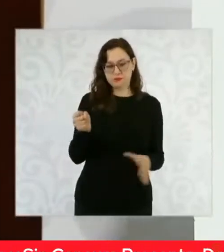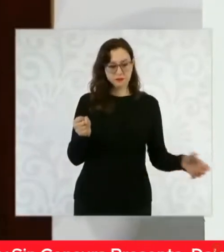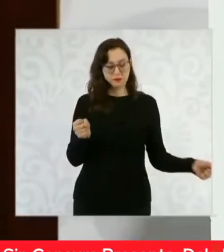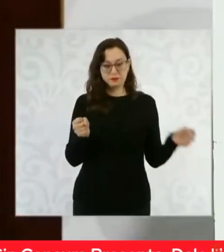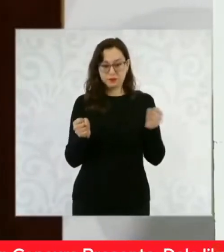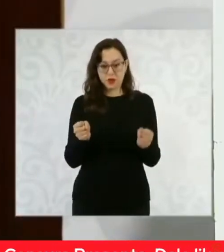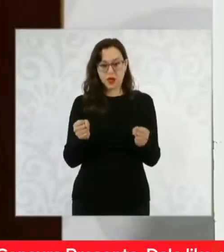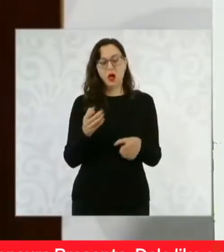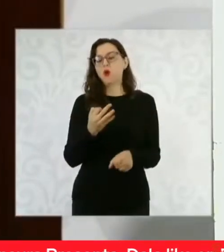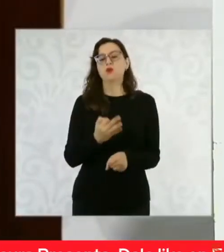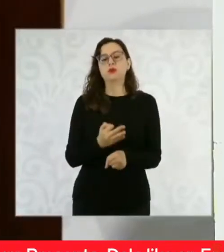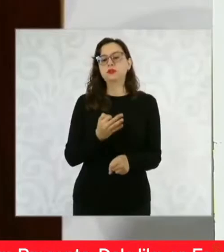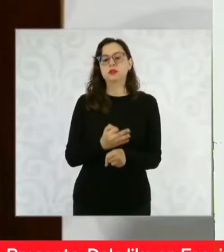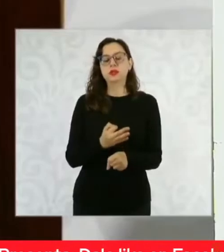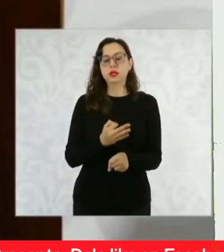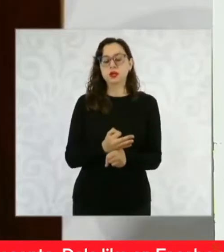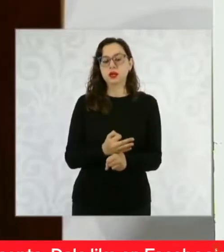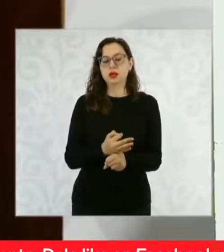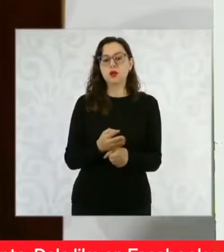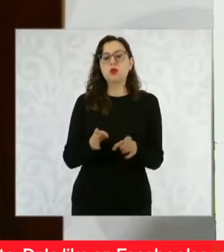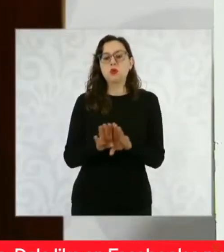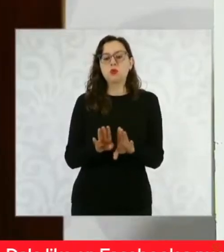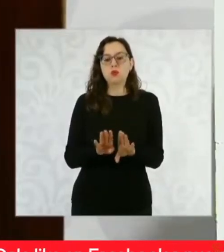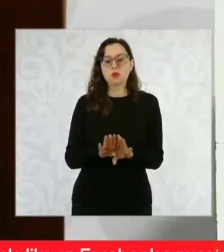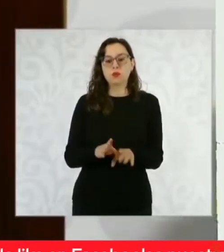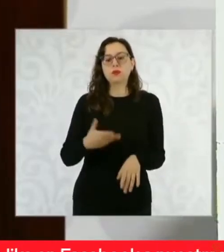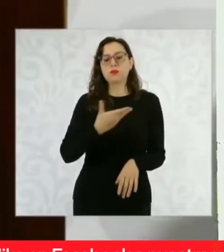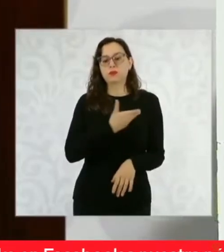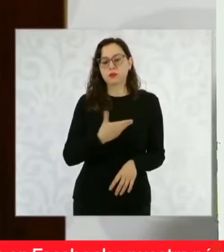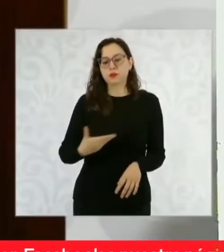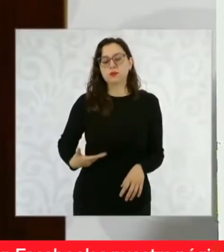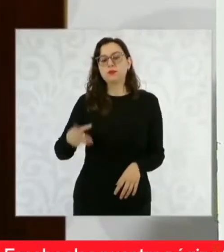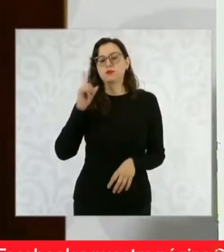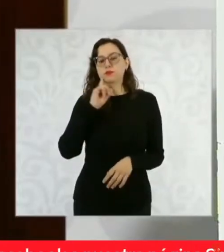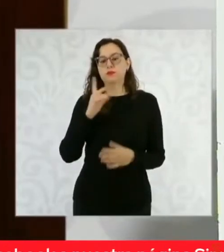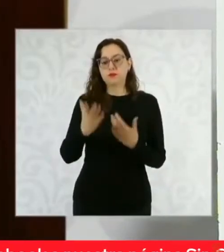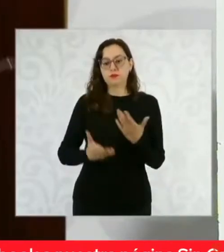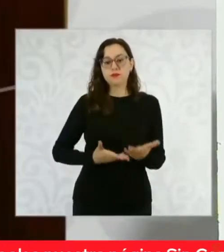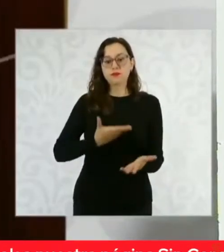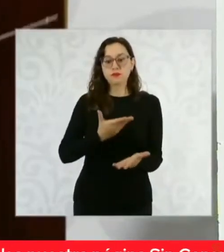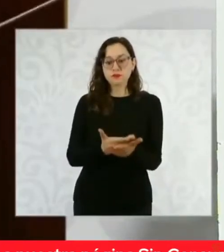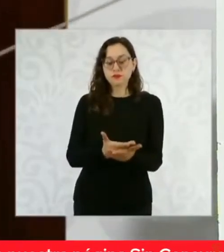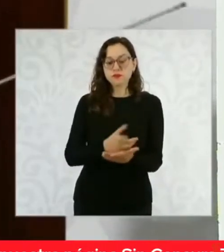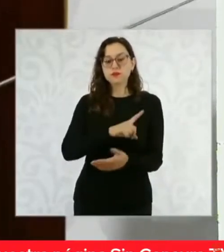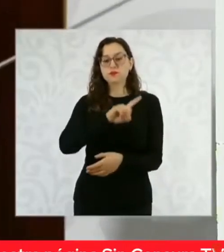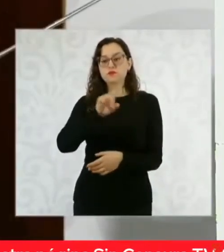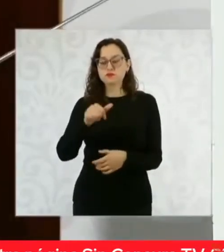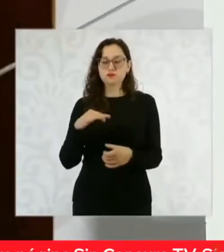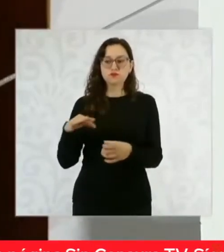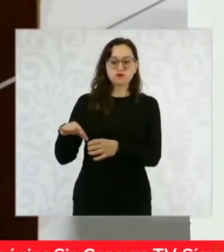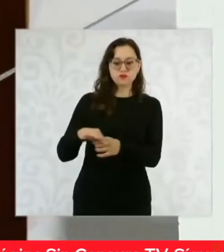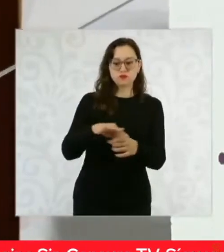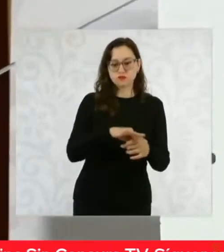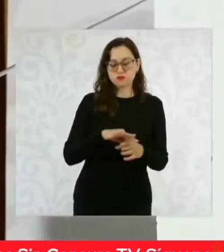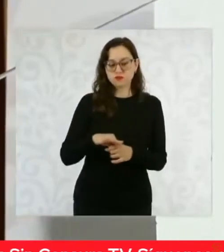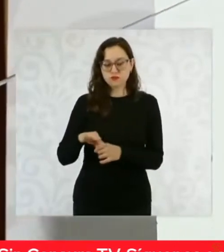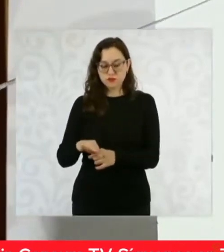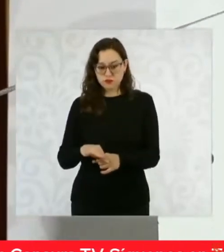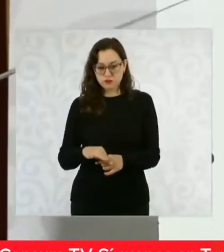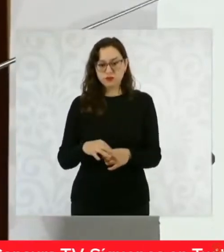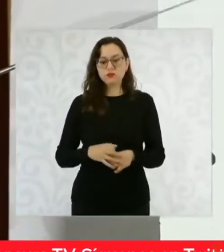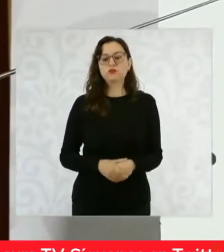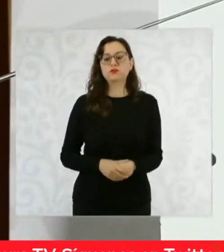no sucede así. Hoy la Presidenta propone y la Asamblea decide.